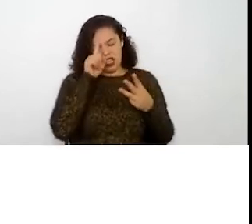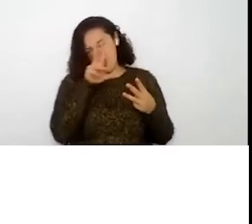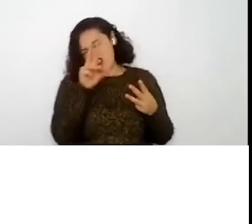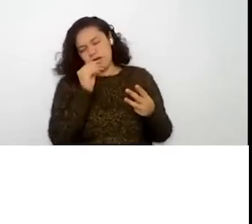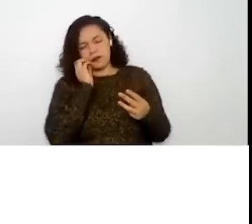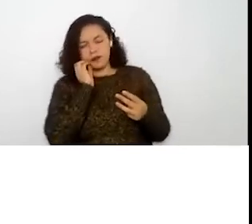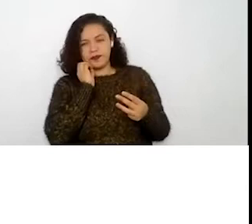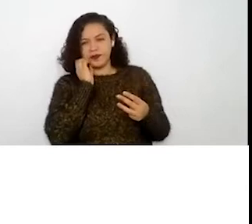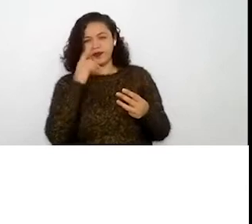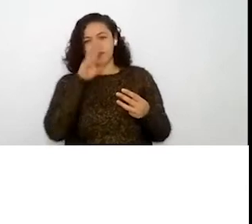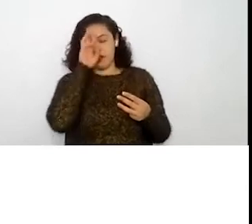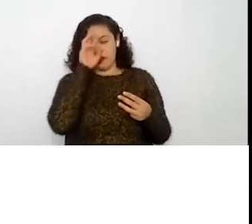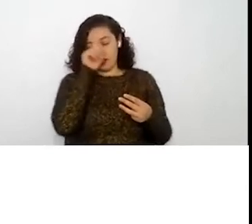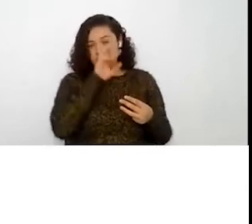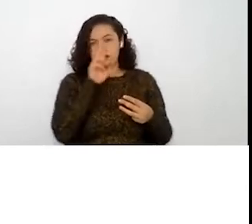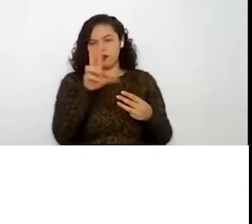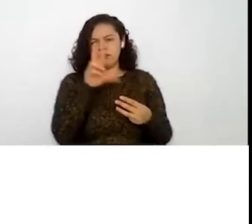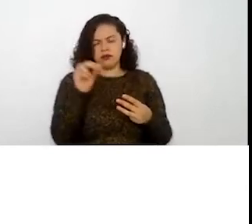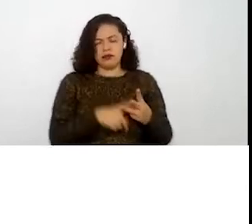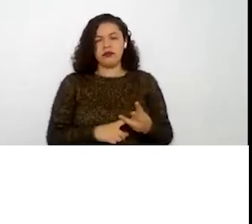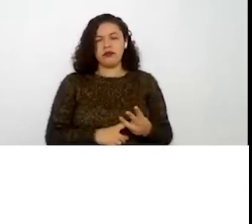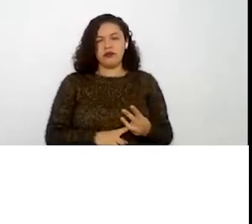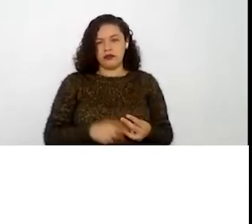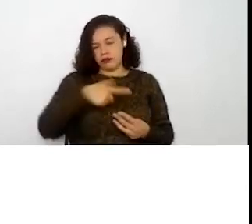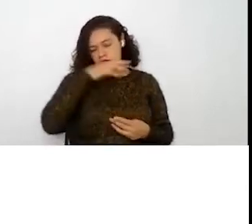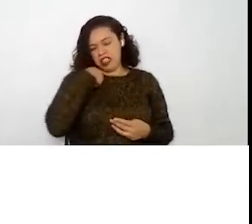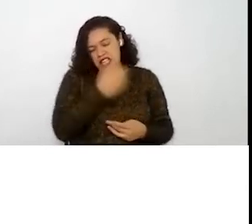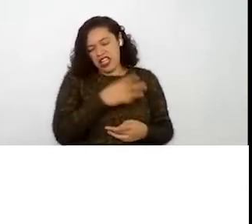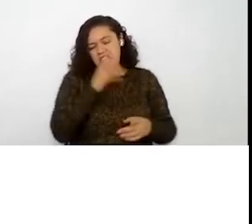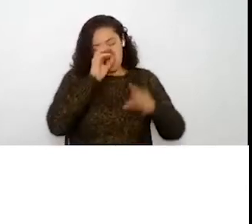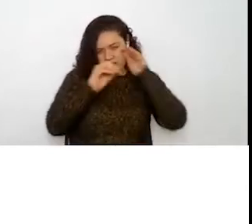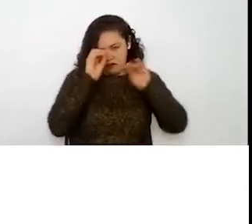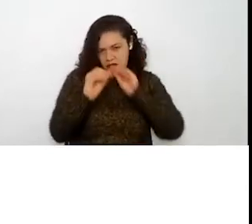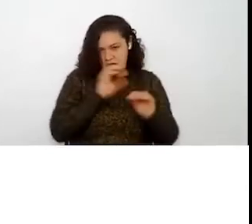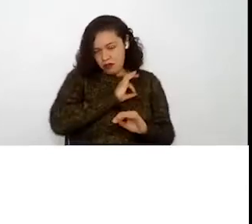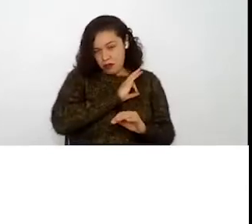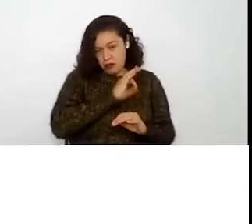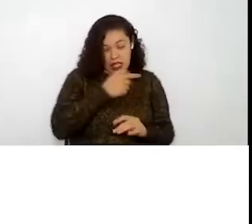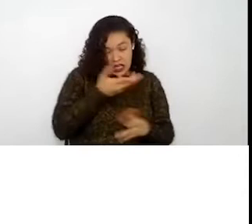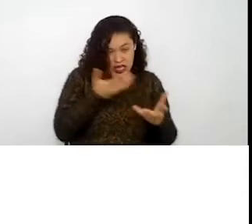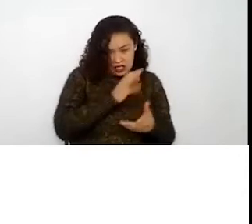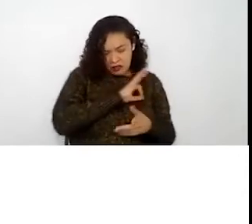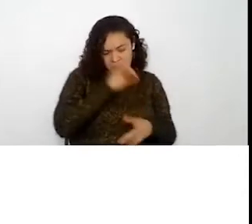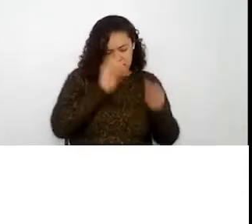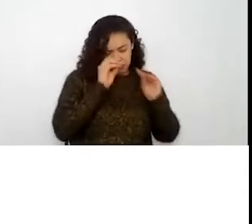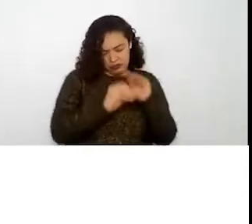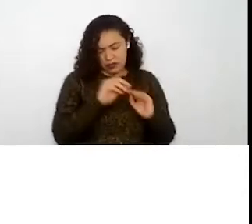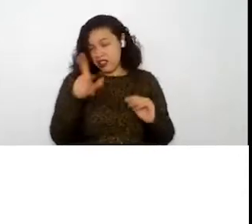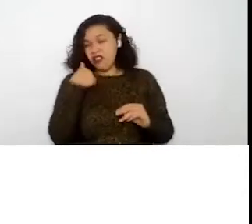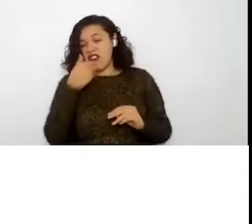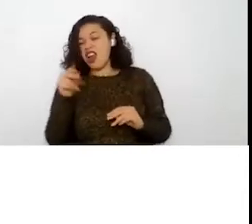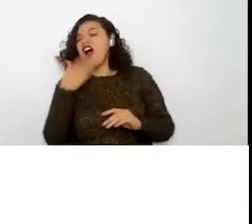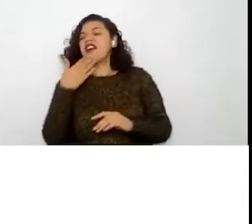no se les da respuesta si ustedes este consideran adelante toma nota y si no Simplemente las puras observaciones se dan